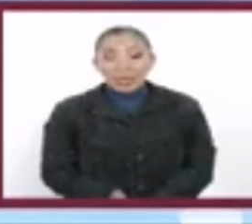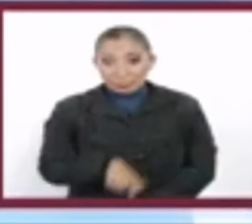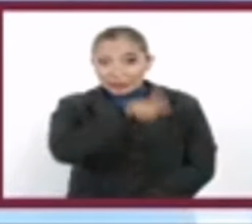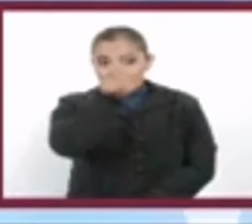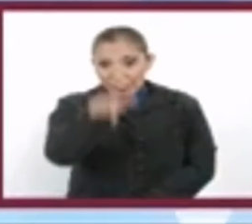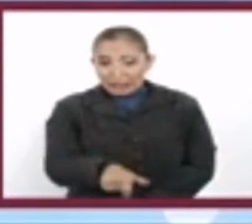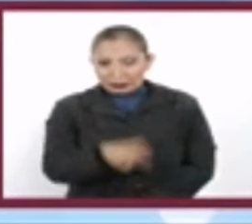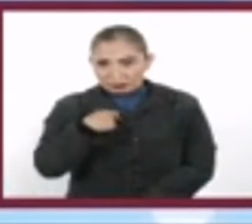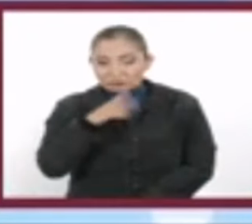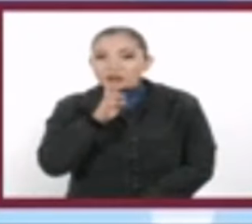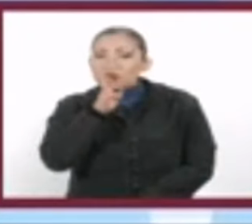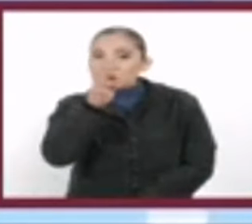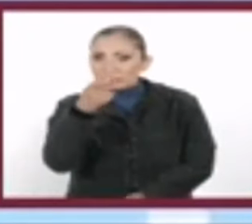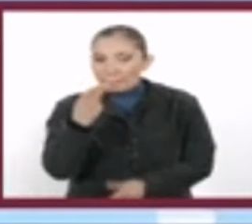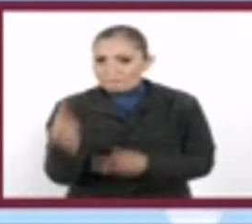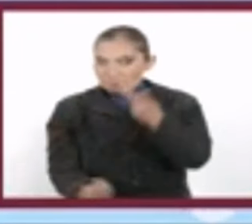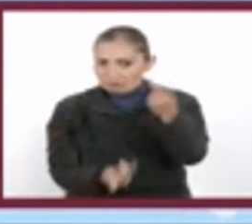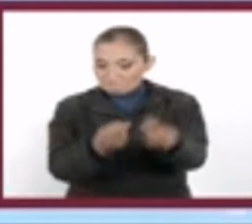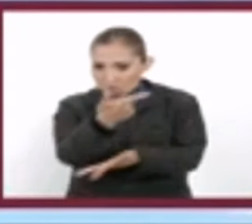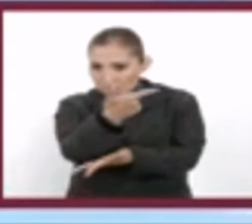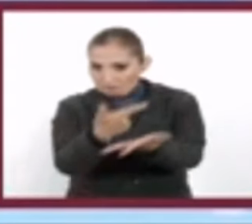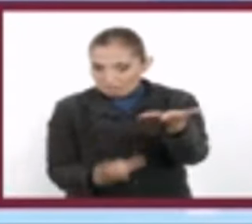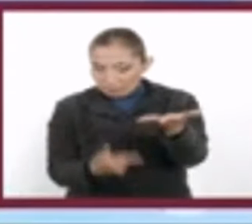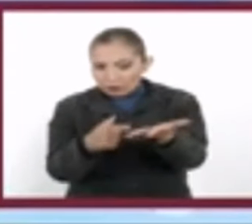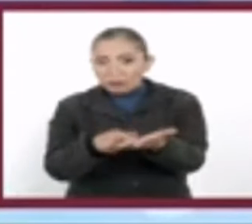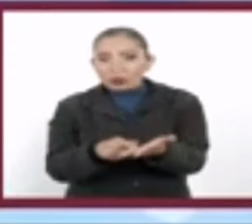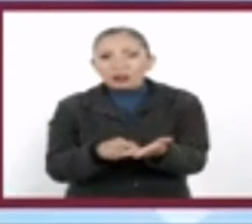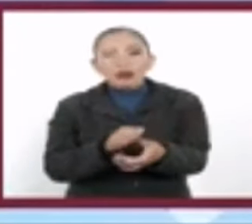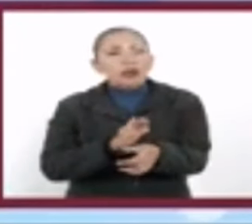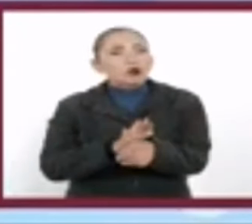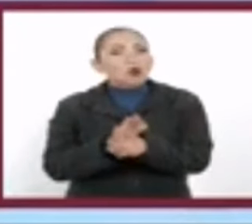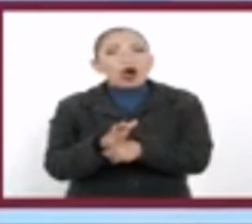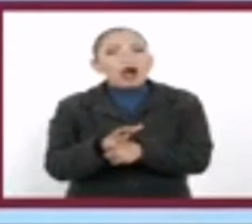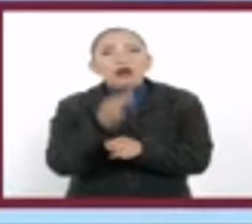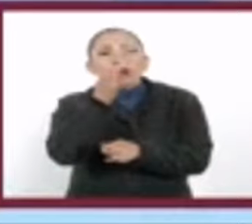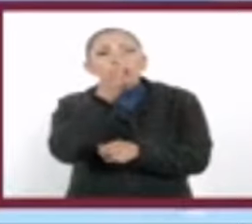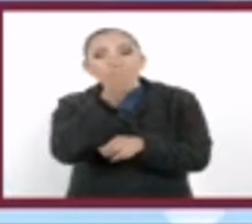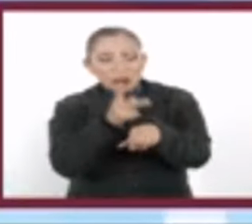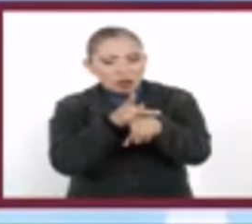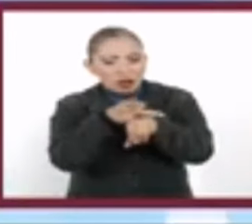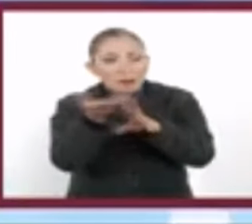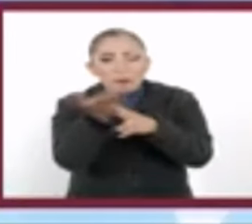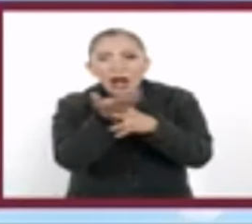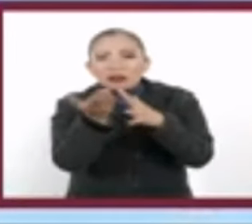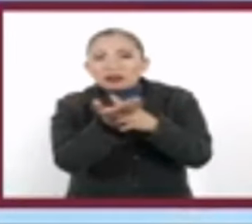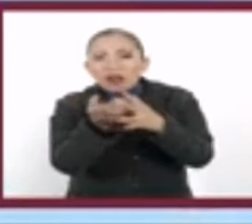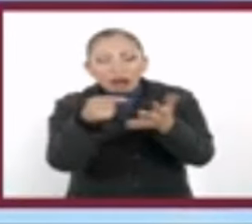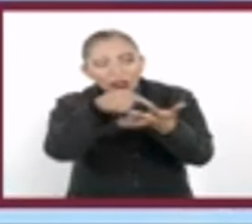Enseguida respondan las siguientes preguntas. ¿Qué órgano recibe la información?